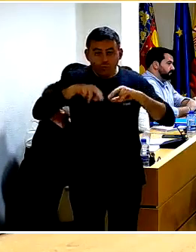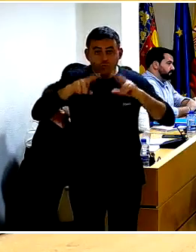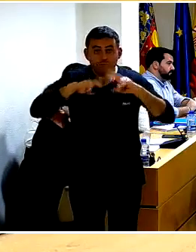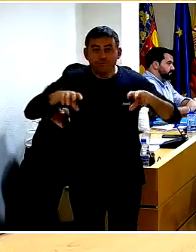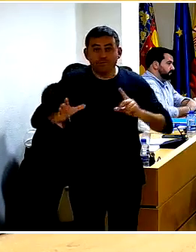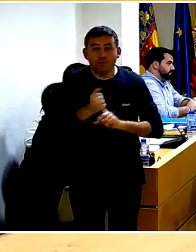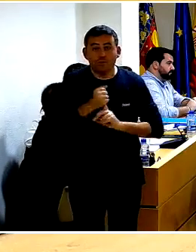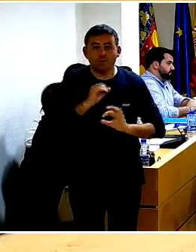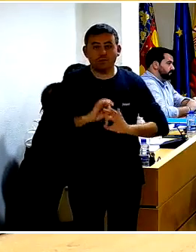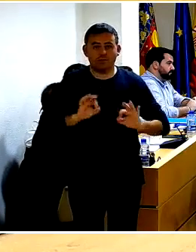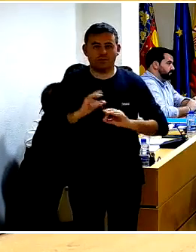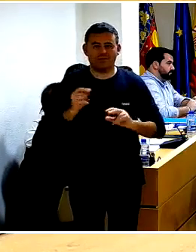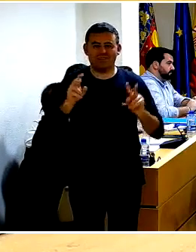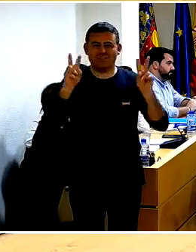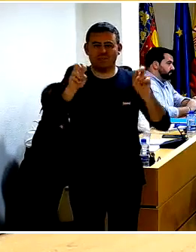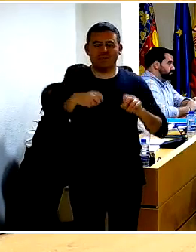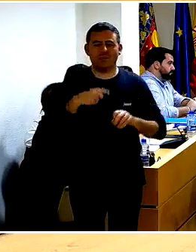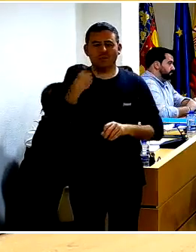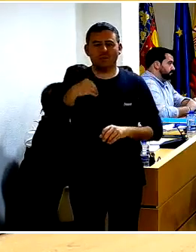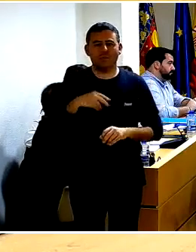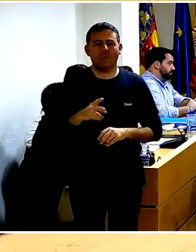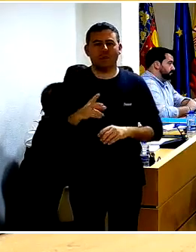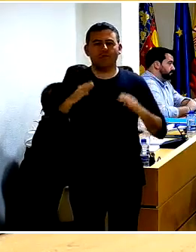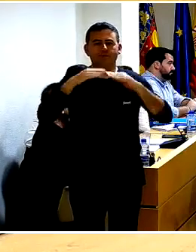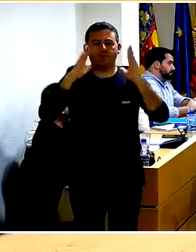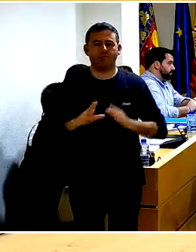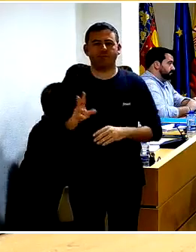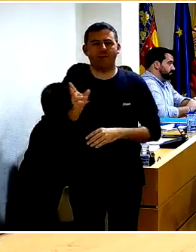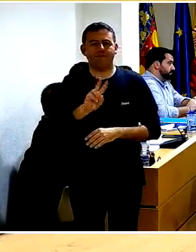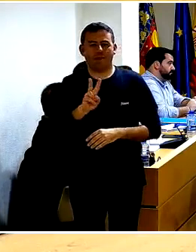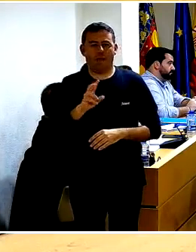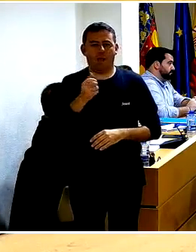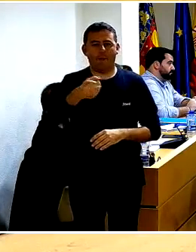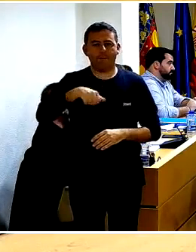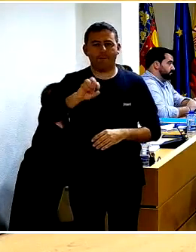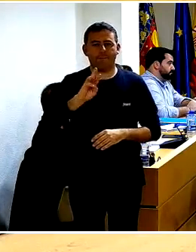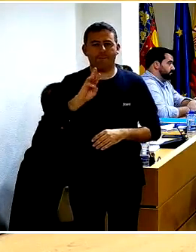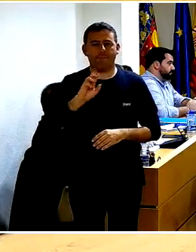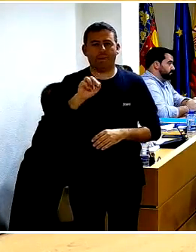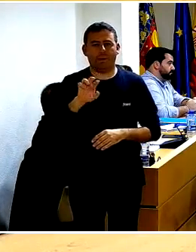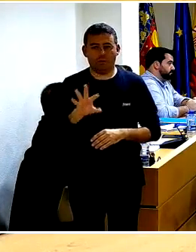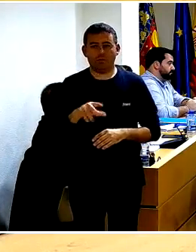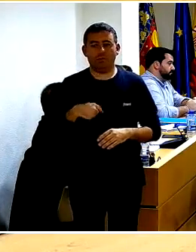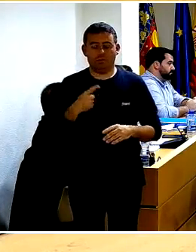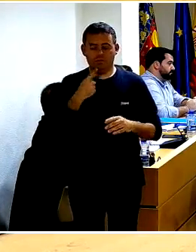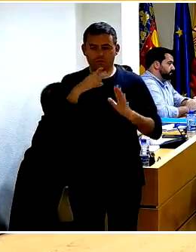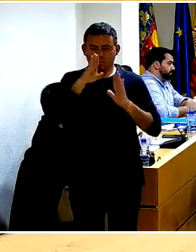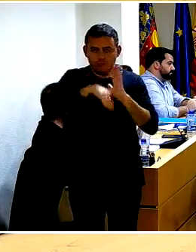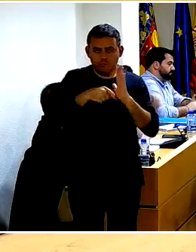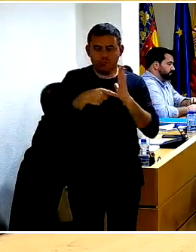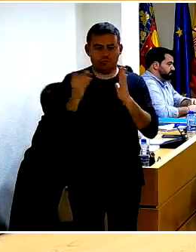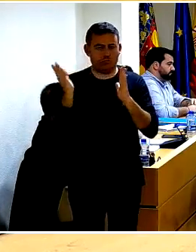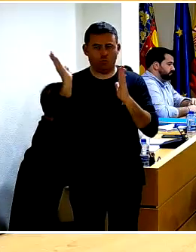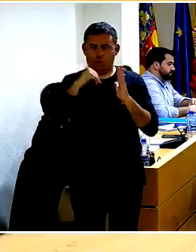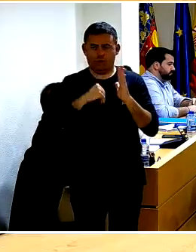presupuesto para la restauración de Villa Amparo. Igual es un error, igual está por ahí escondido, no lo hemos visto, pero lo llevábamos todos en el programa electoral, el PSPV